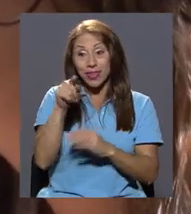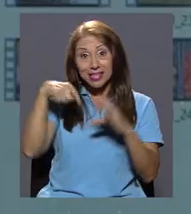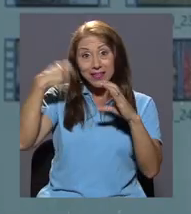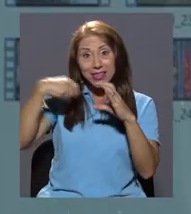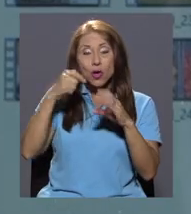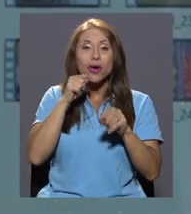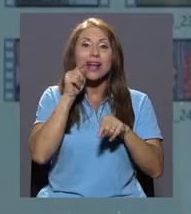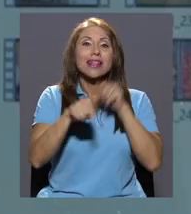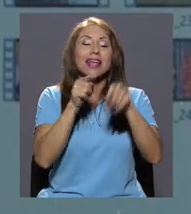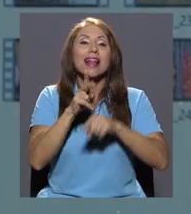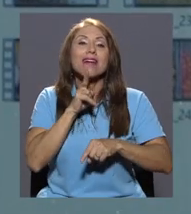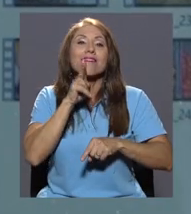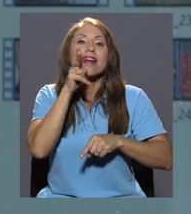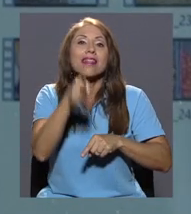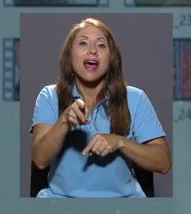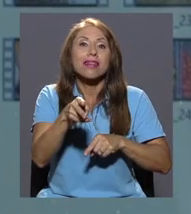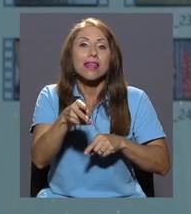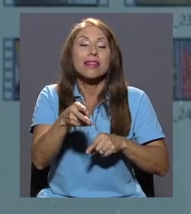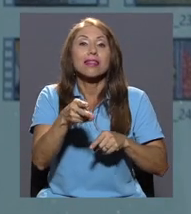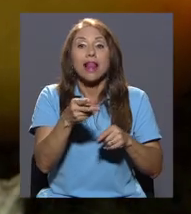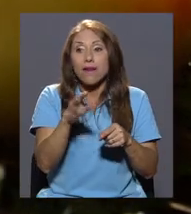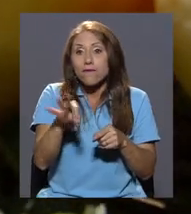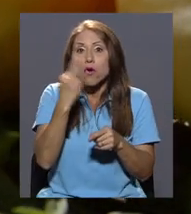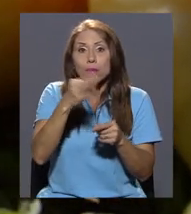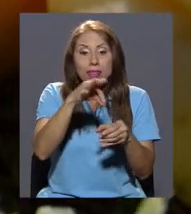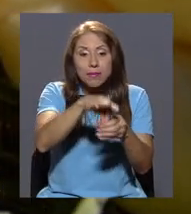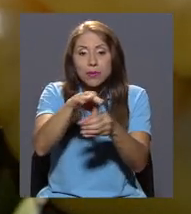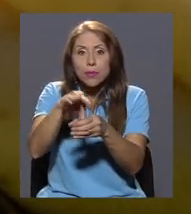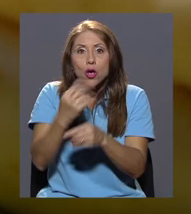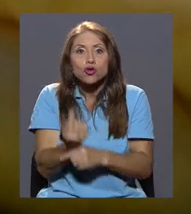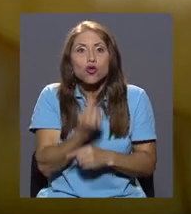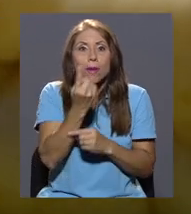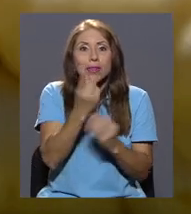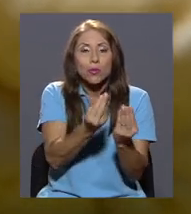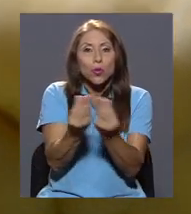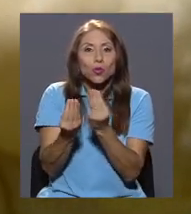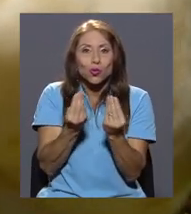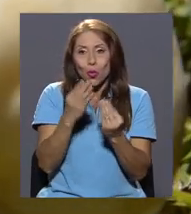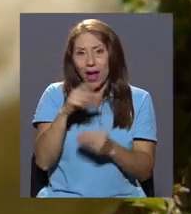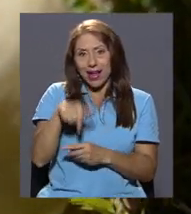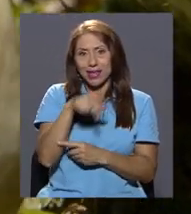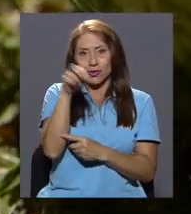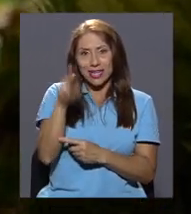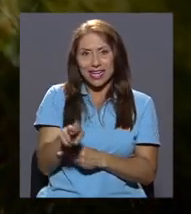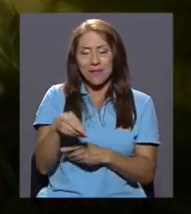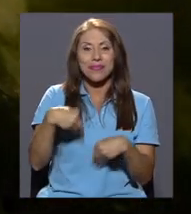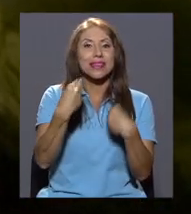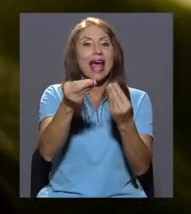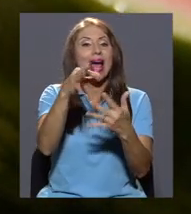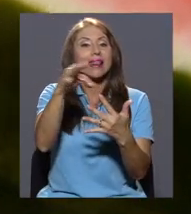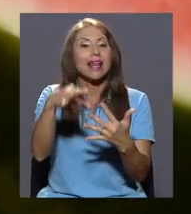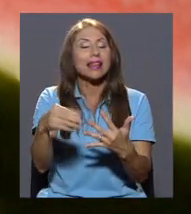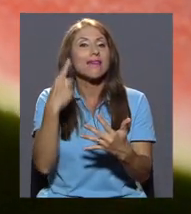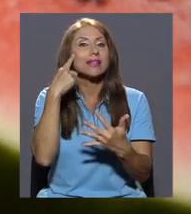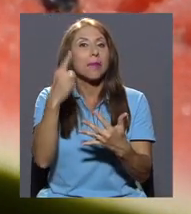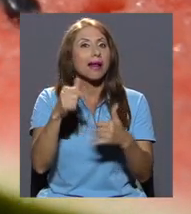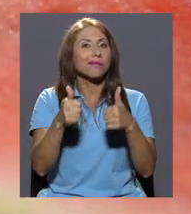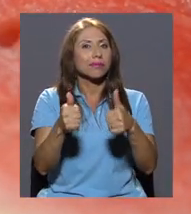la realidad del modelo de producción de los monocultivos en Costa Rica y brinda alternativas para lograr una producción